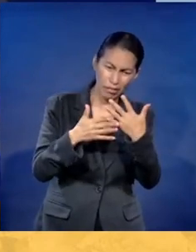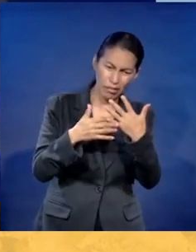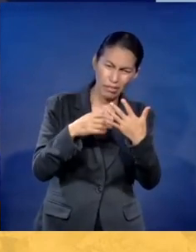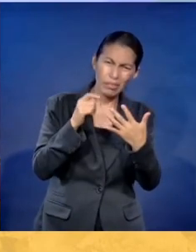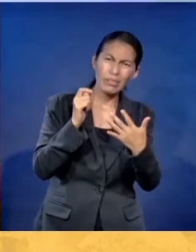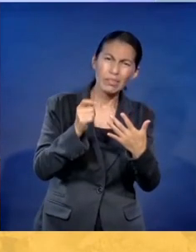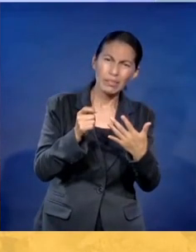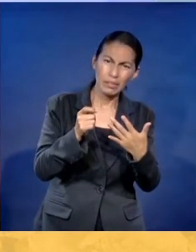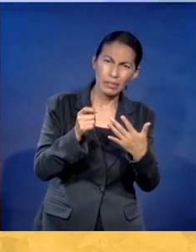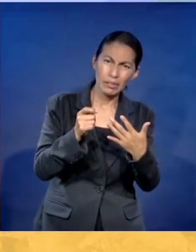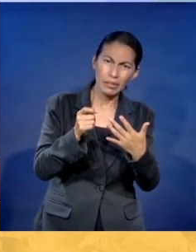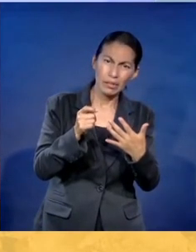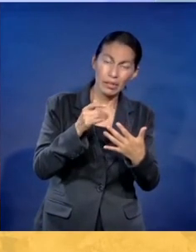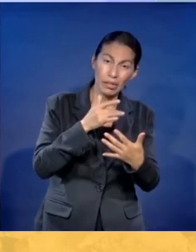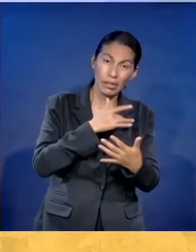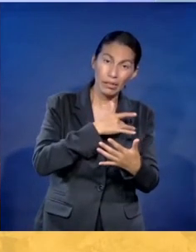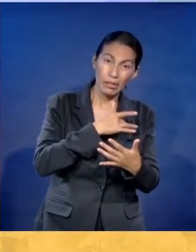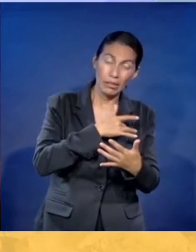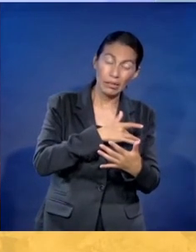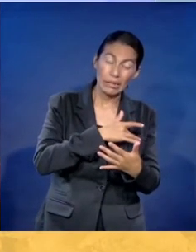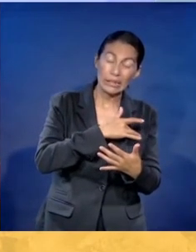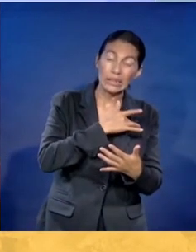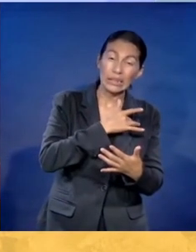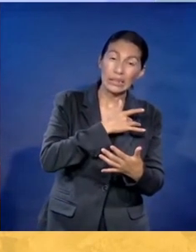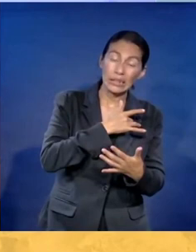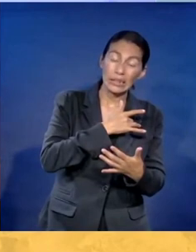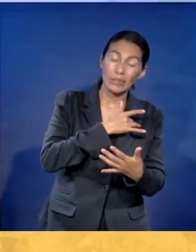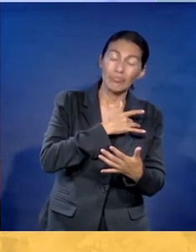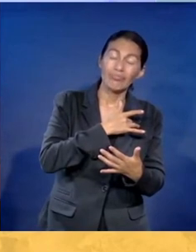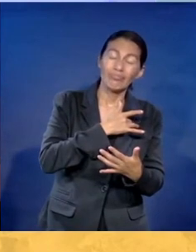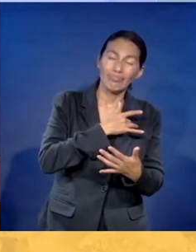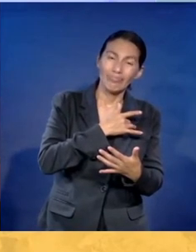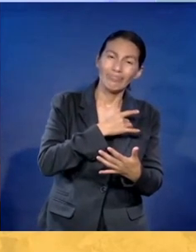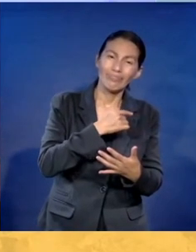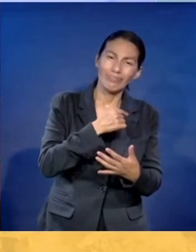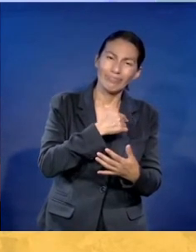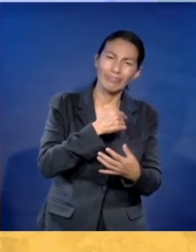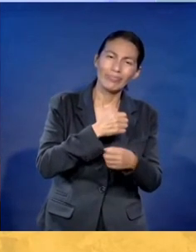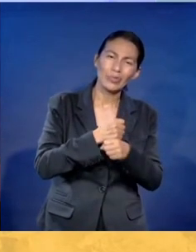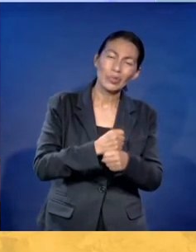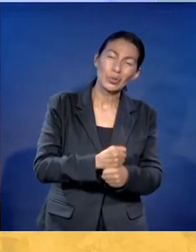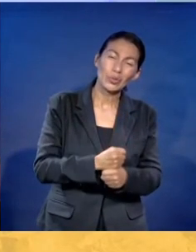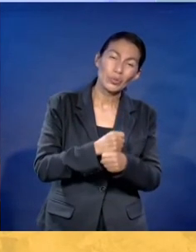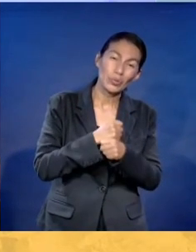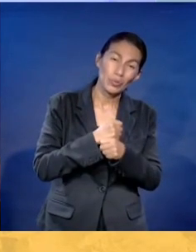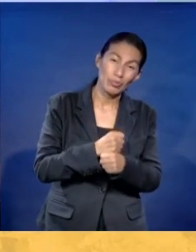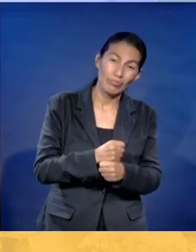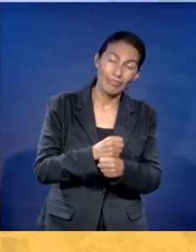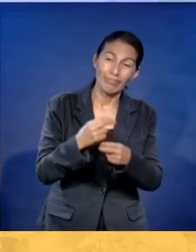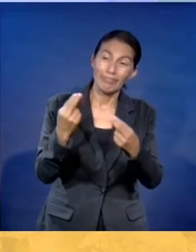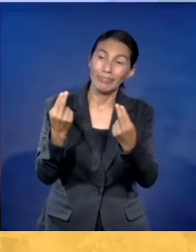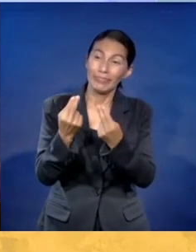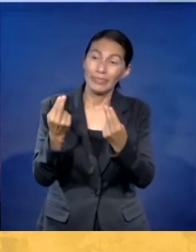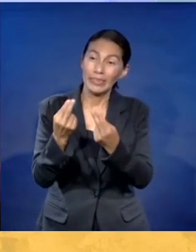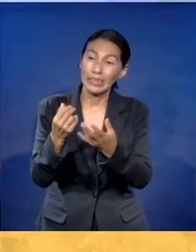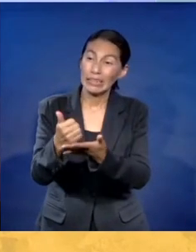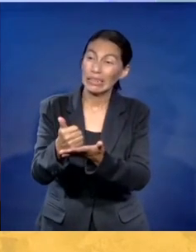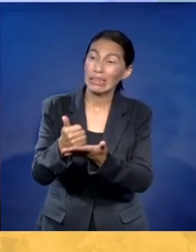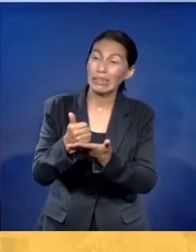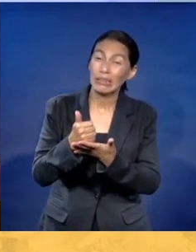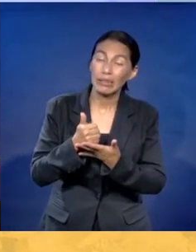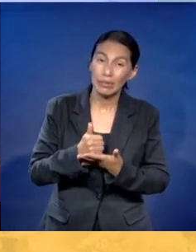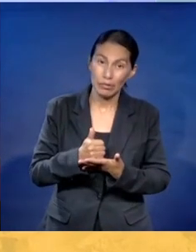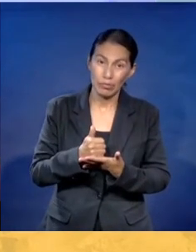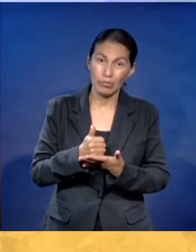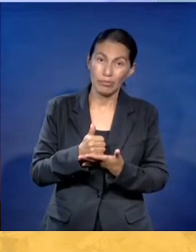quizá descubras que detrás de una persona que te lastima y te hiere hay una persona que te necesita con todo su